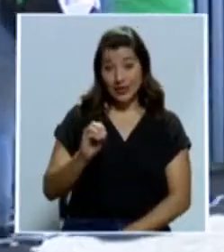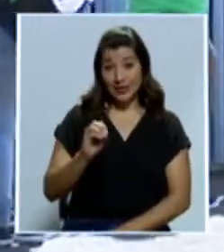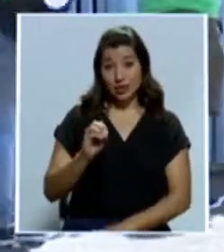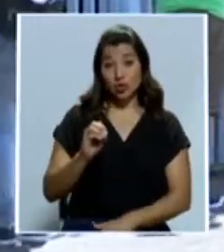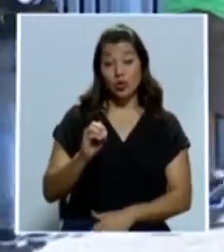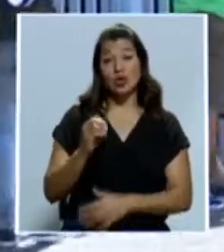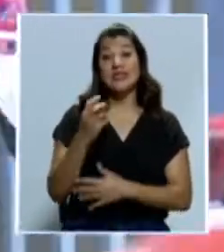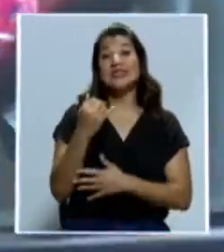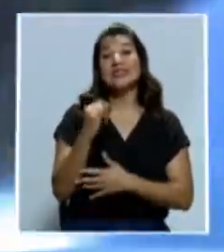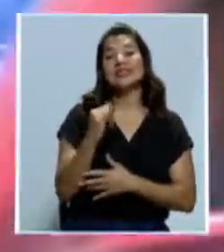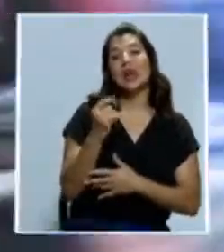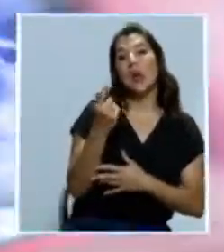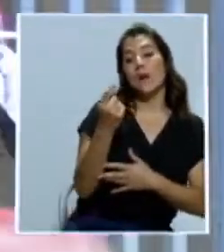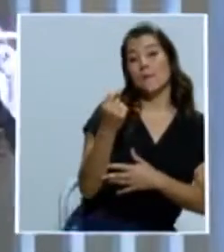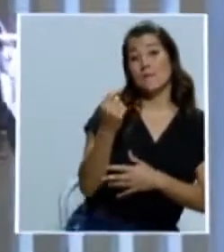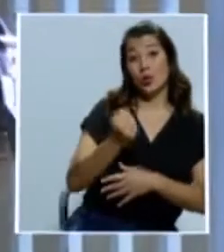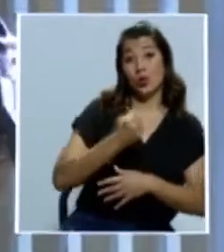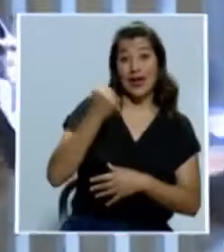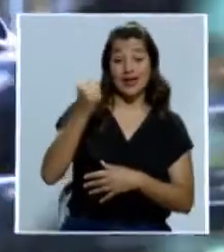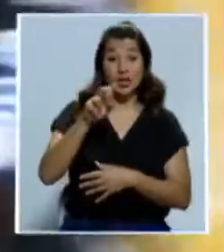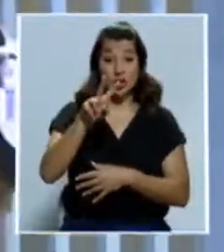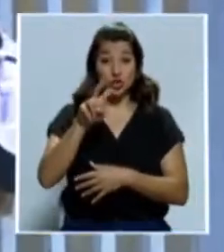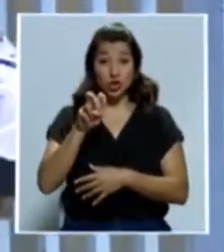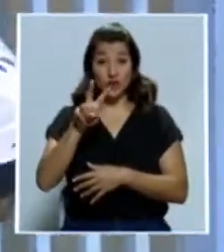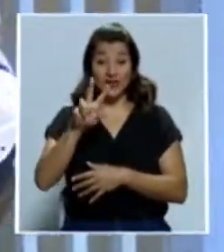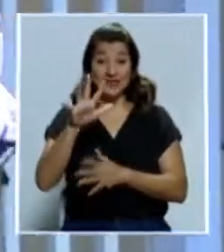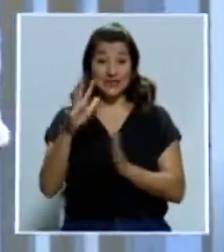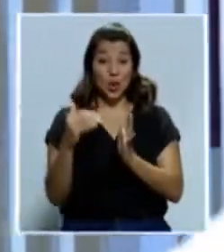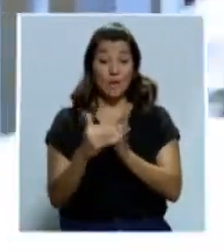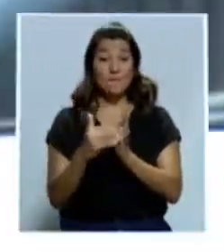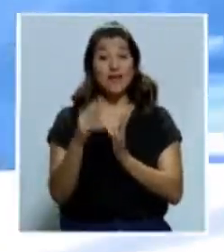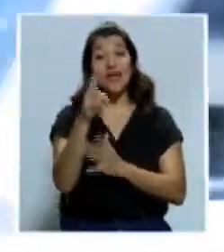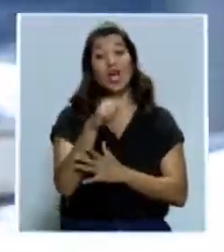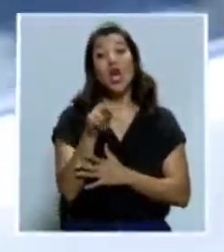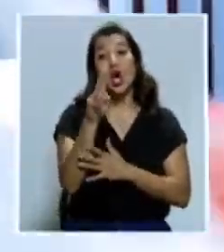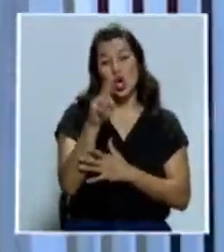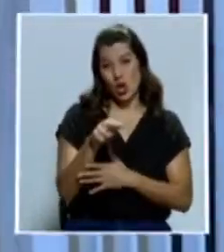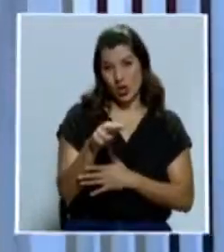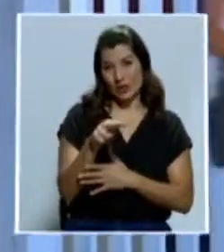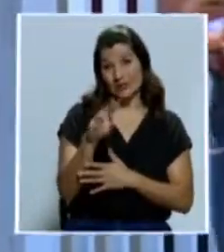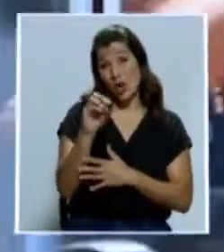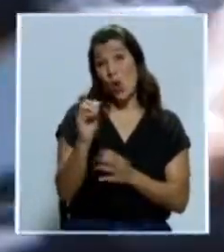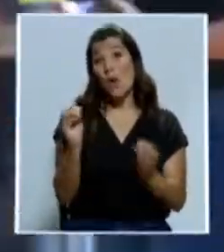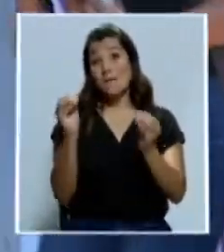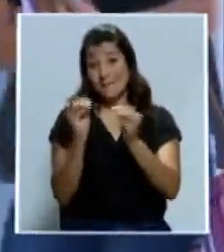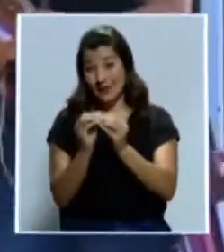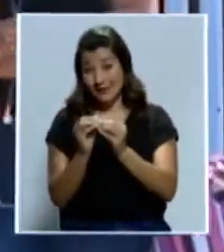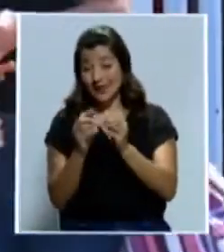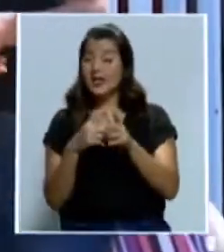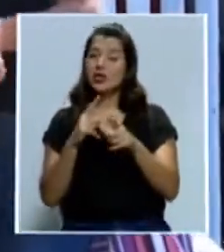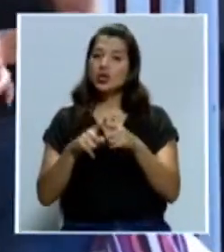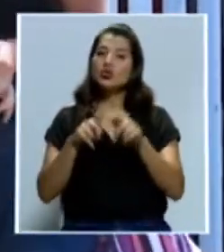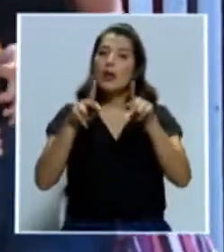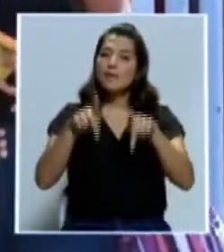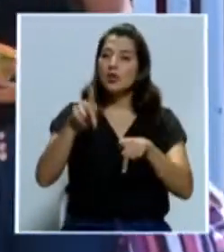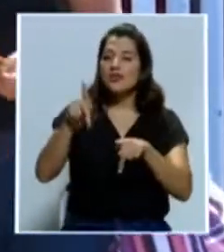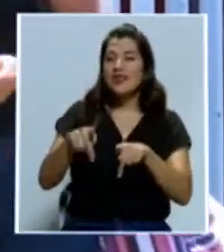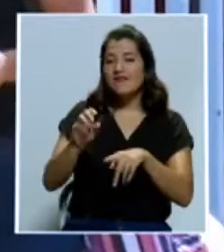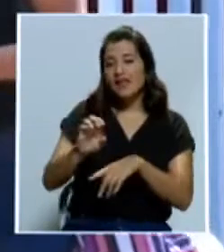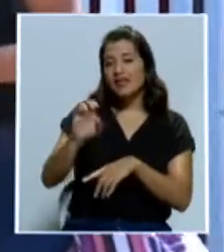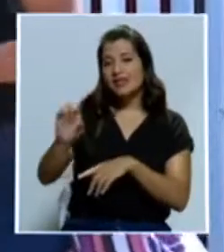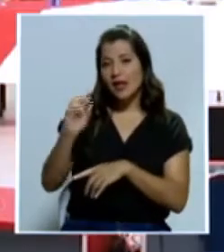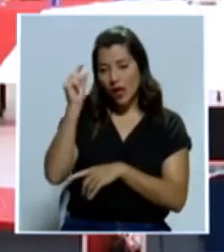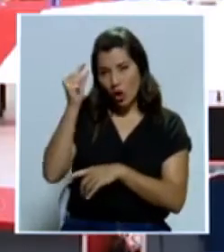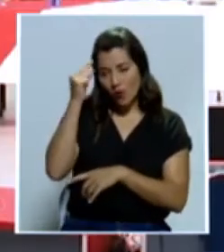medio salario base, es decir, 225.000 colones, siendo que la Junta de Protección Social debe de retener este